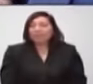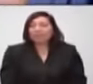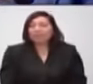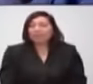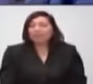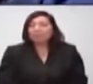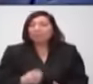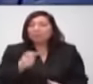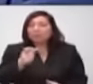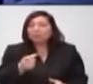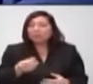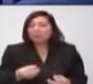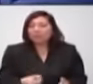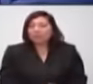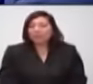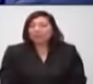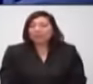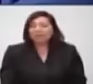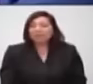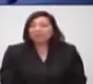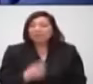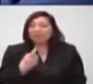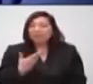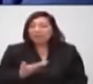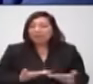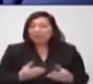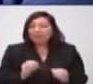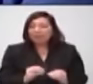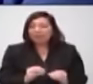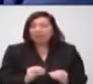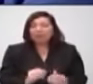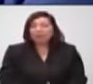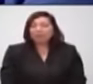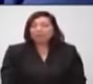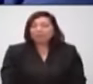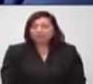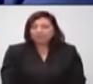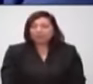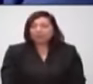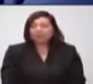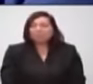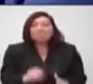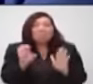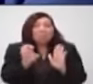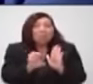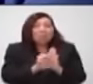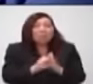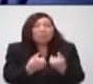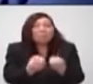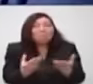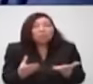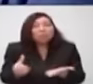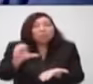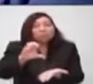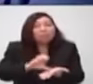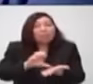entes fiscalizadores, se han dedicado a aumentar el proceso de recaudación. Por ejemplo, en muchas ciudades,